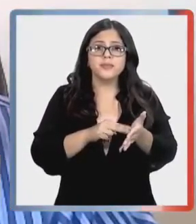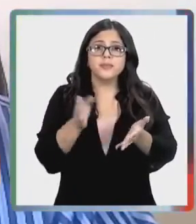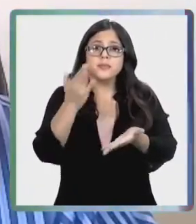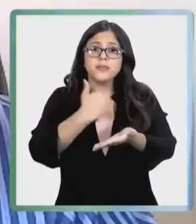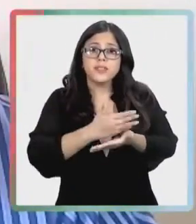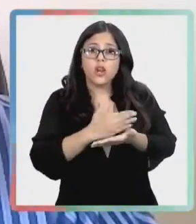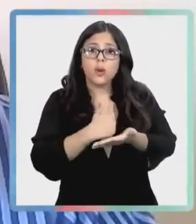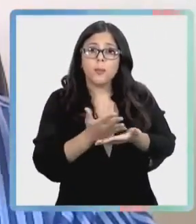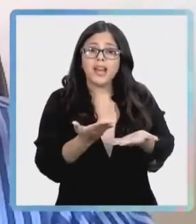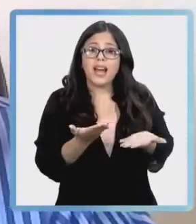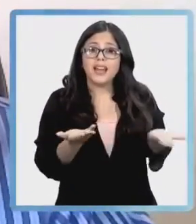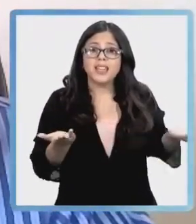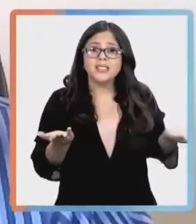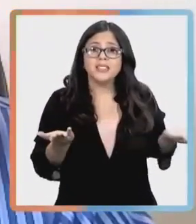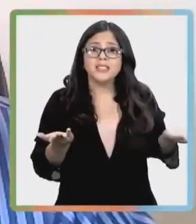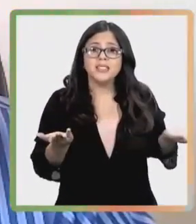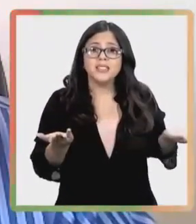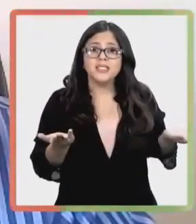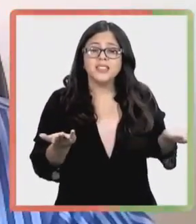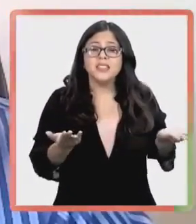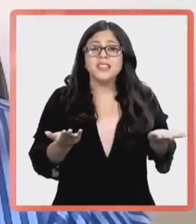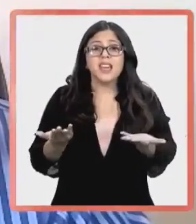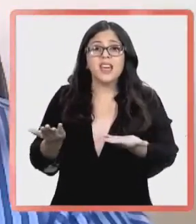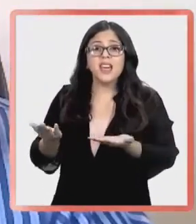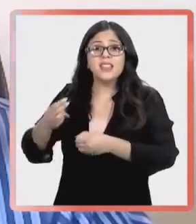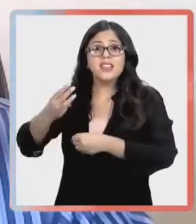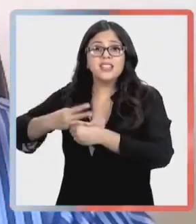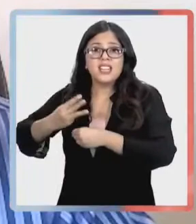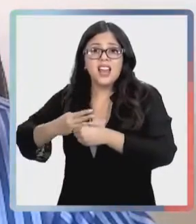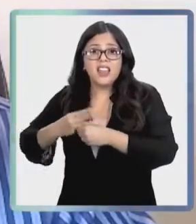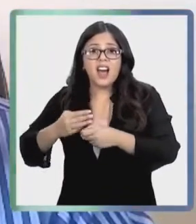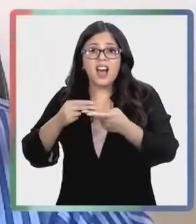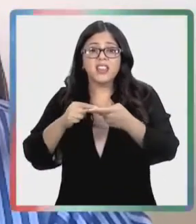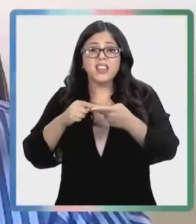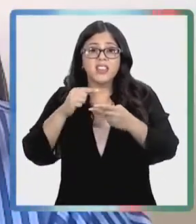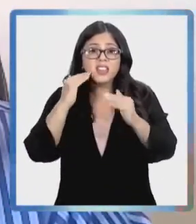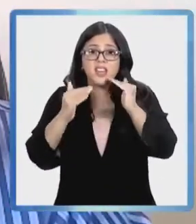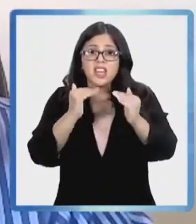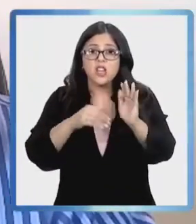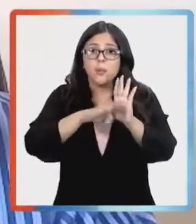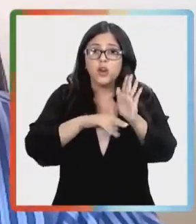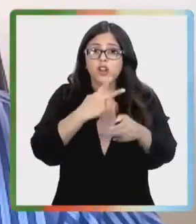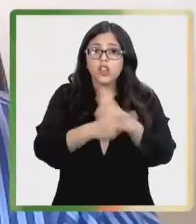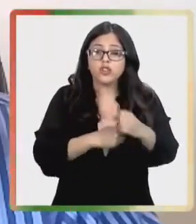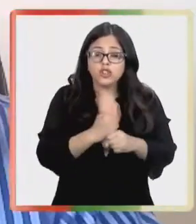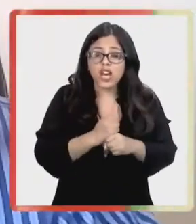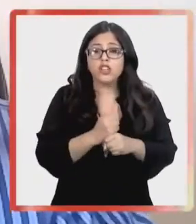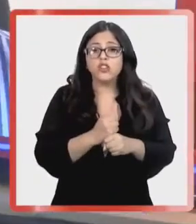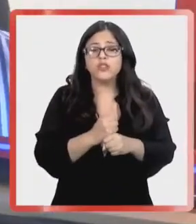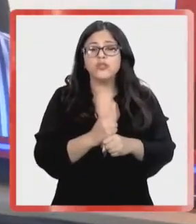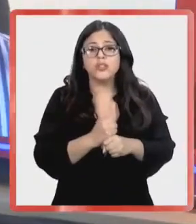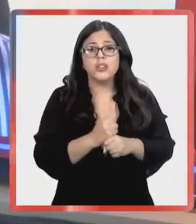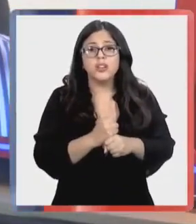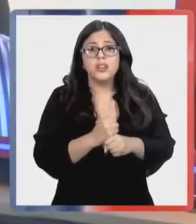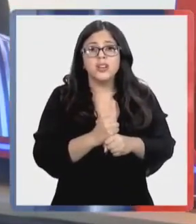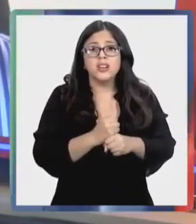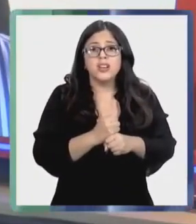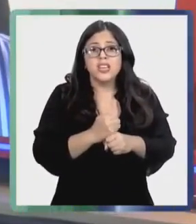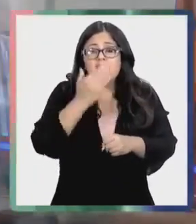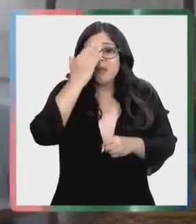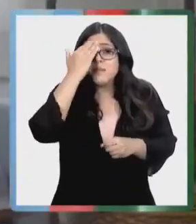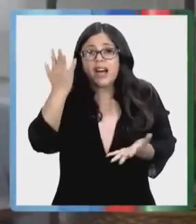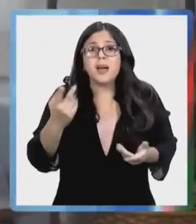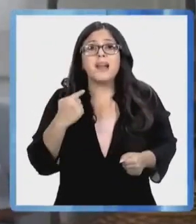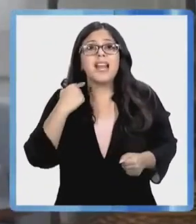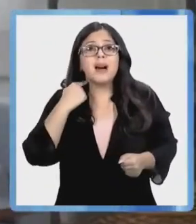en los planes sin útero, la cobertura de la tercera edad, la cobertura del niño menor de 2 años, la cobertura tan mala para la mujer en